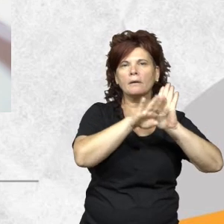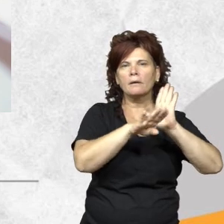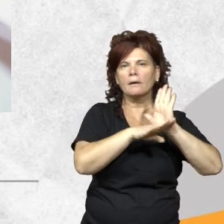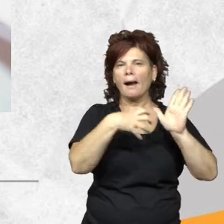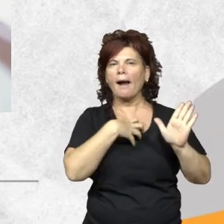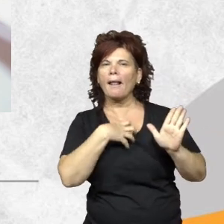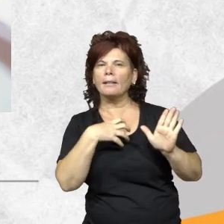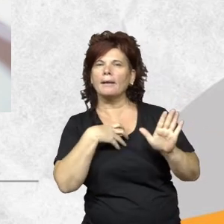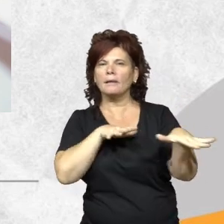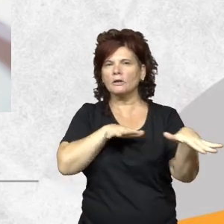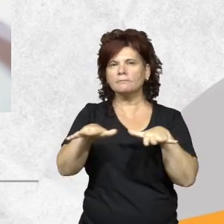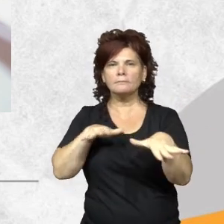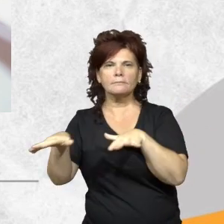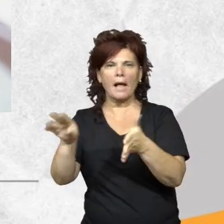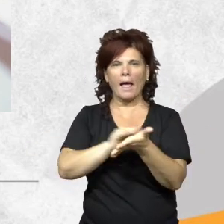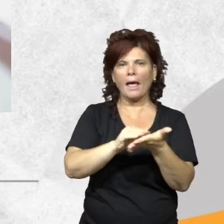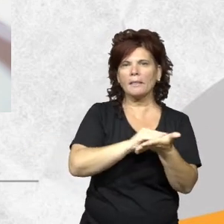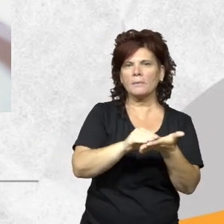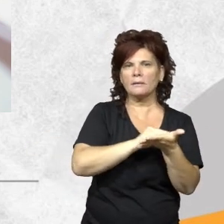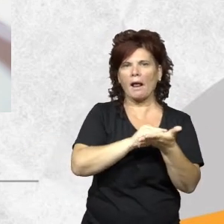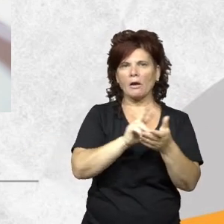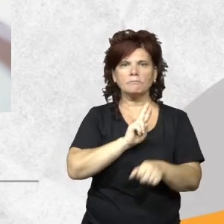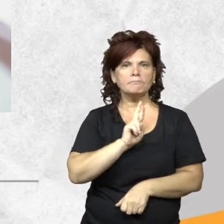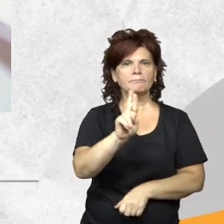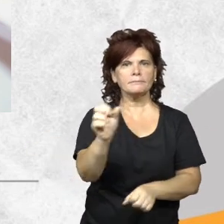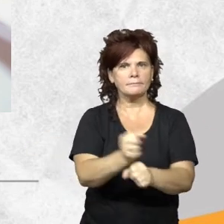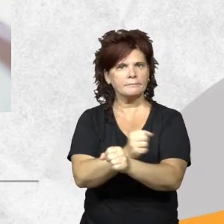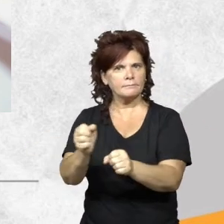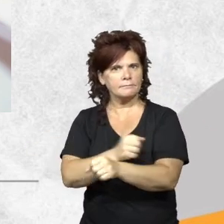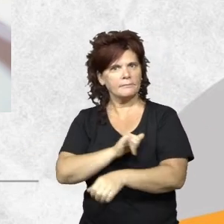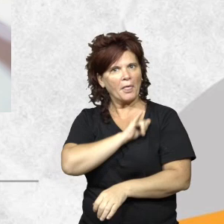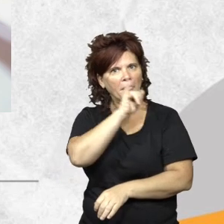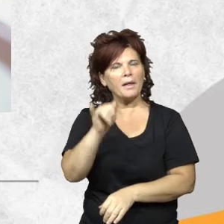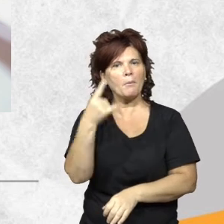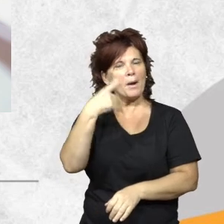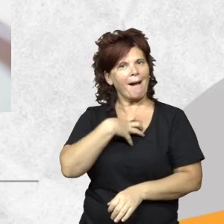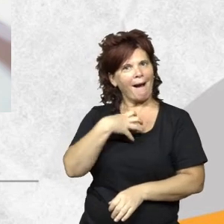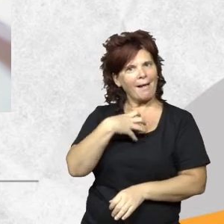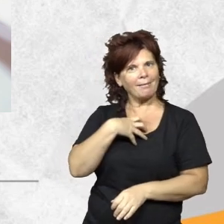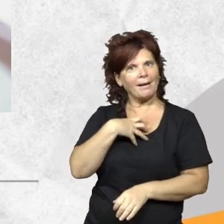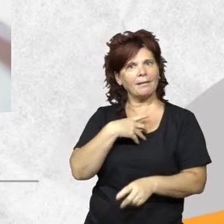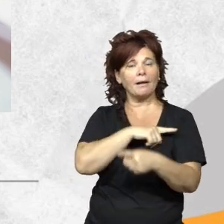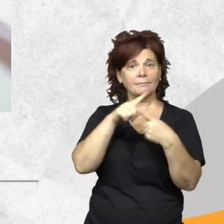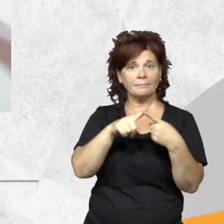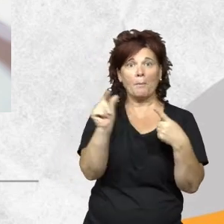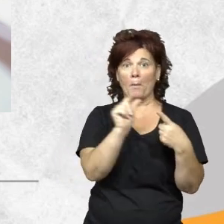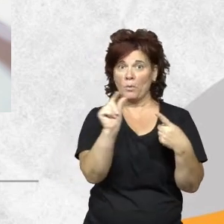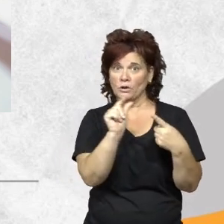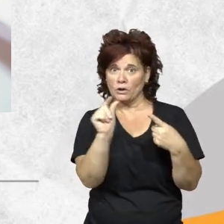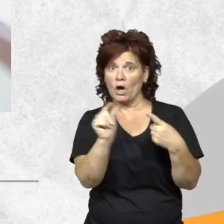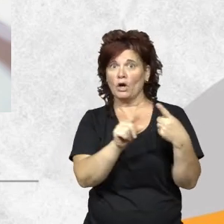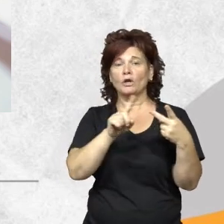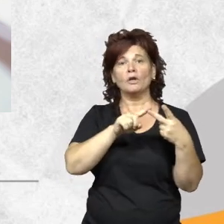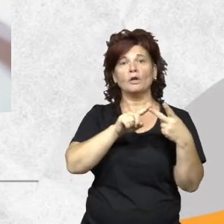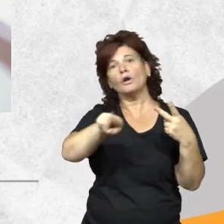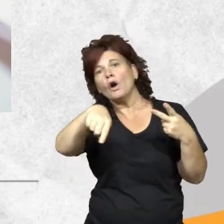actos administrativos habilitadores. Dijimos que una característica es la provisionalidad, una característica u